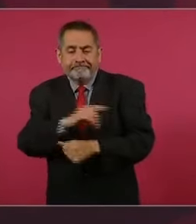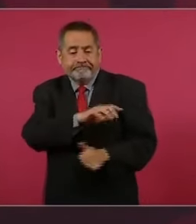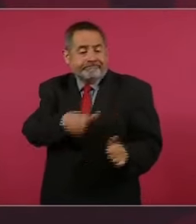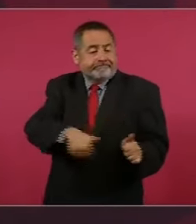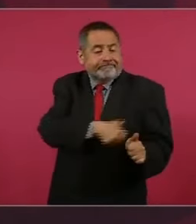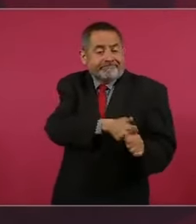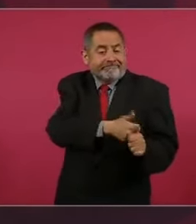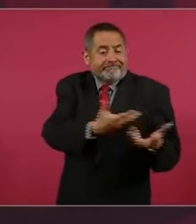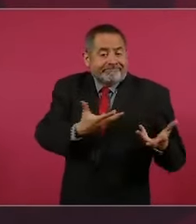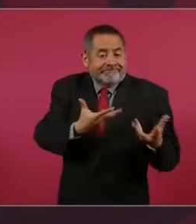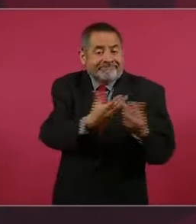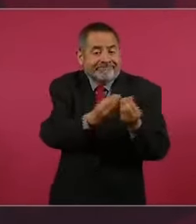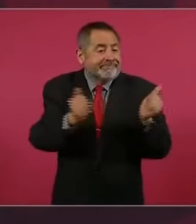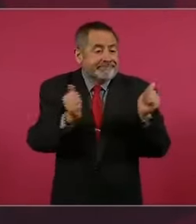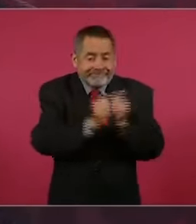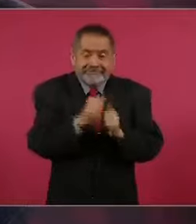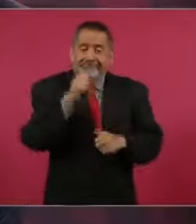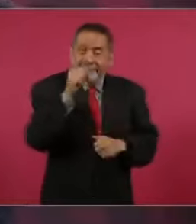sino